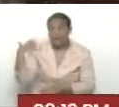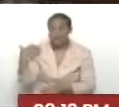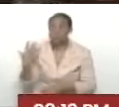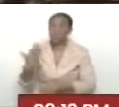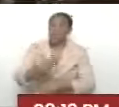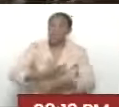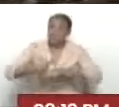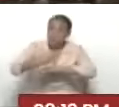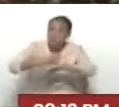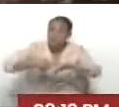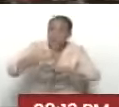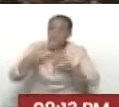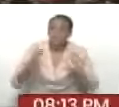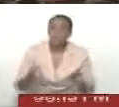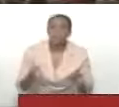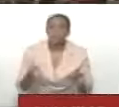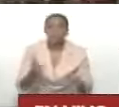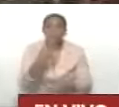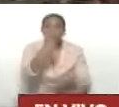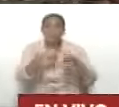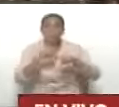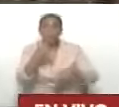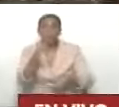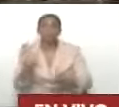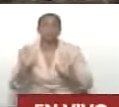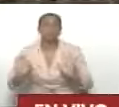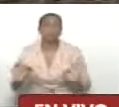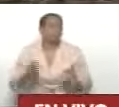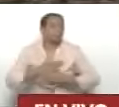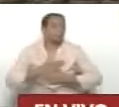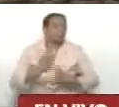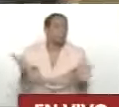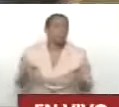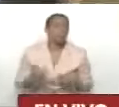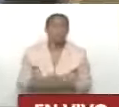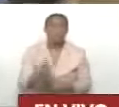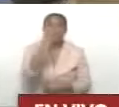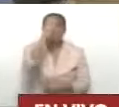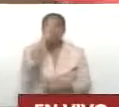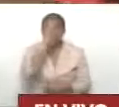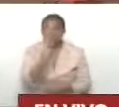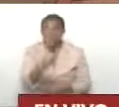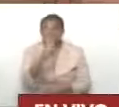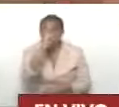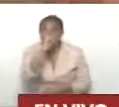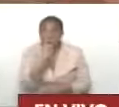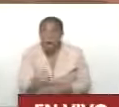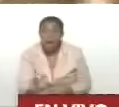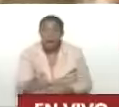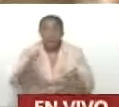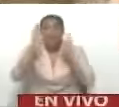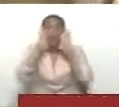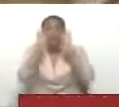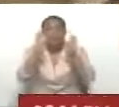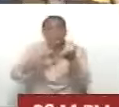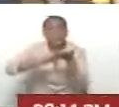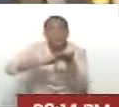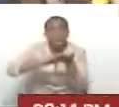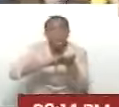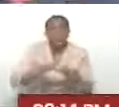Caracas, lancé el 1x10 del buen gobierno. El primer año se atendieron y